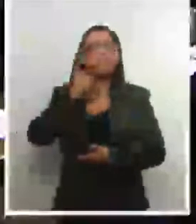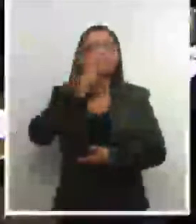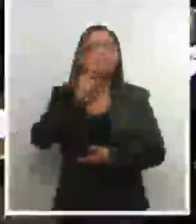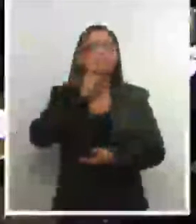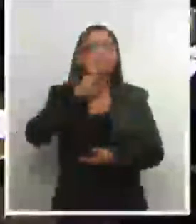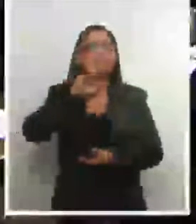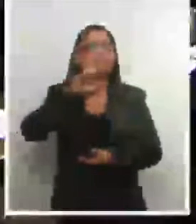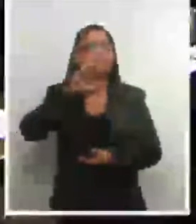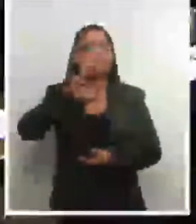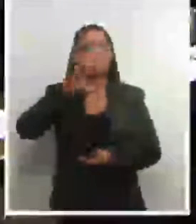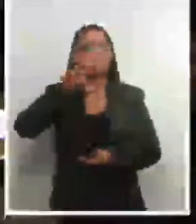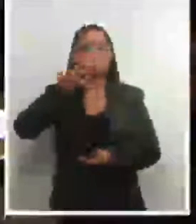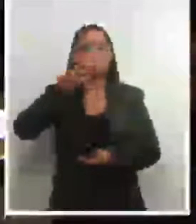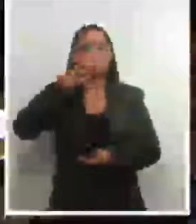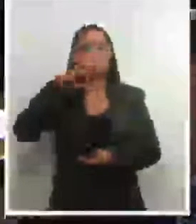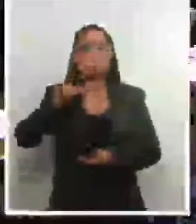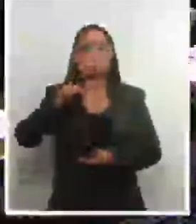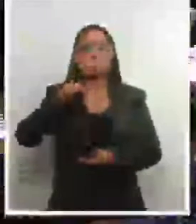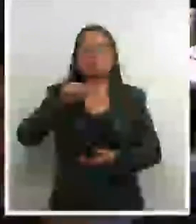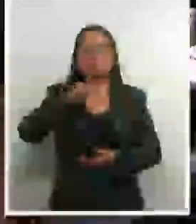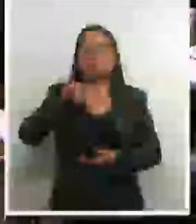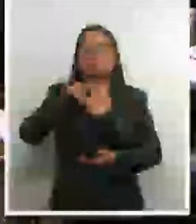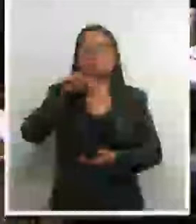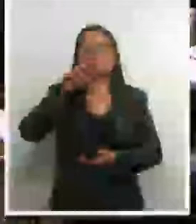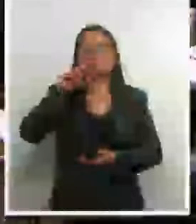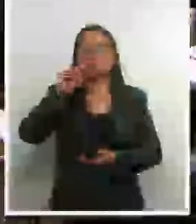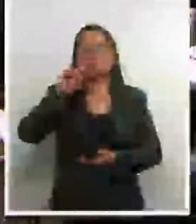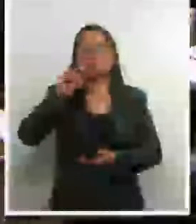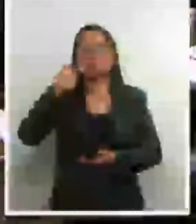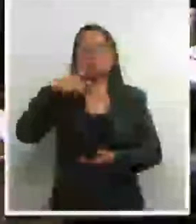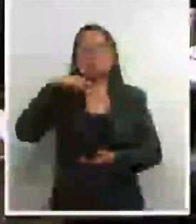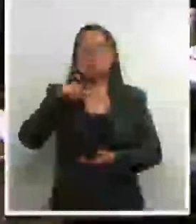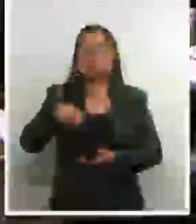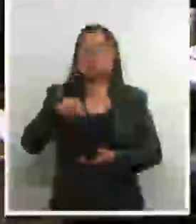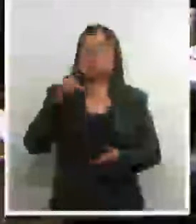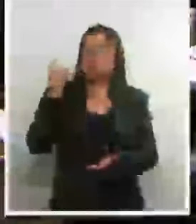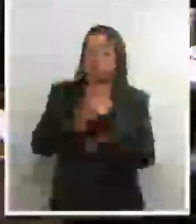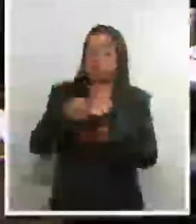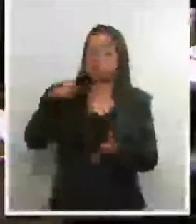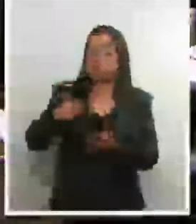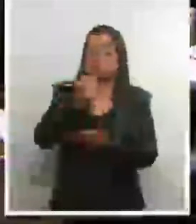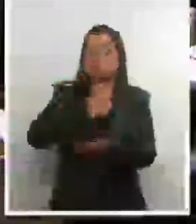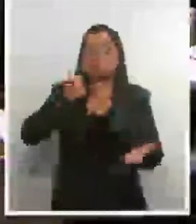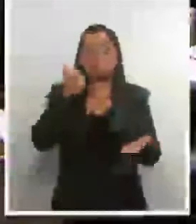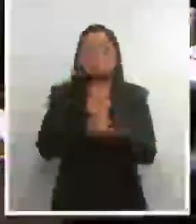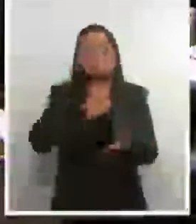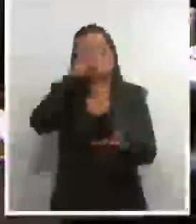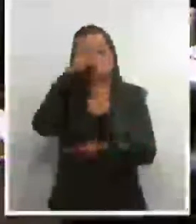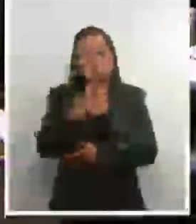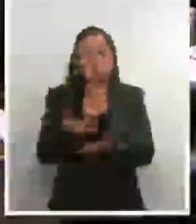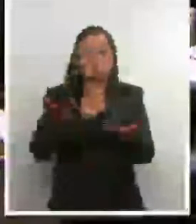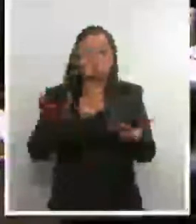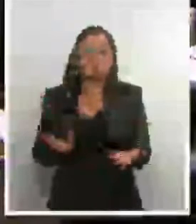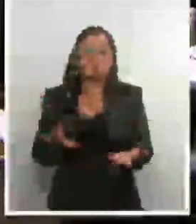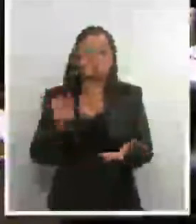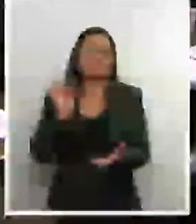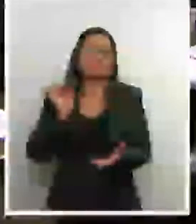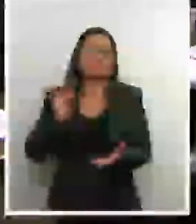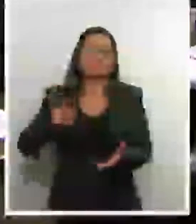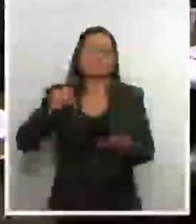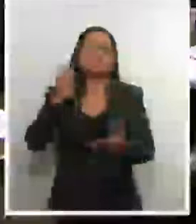Clara Hussitman, que es que efectivamente no necesariamente en la Ciudad de México quienes han ocupado